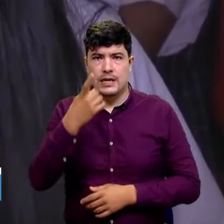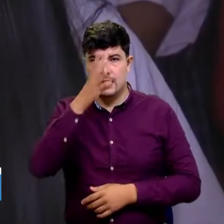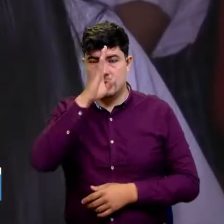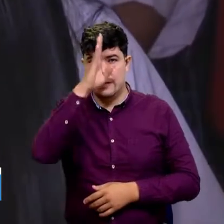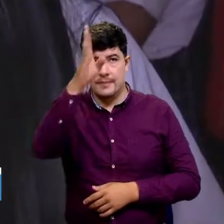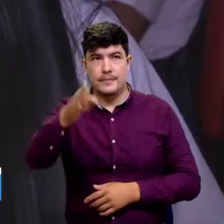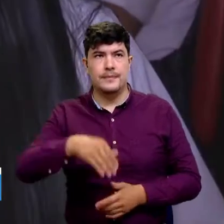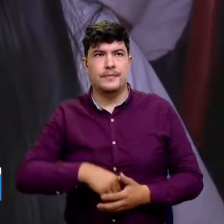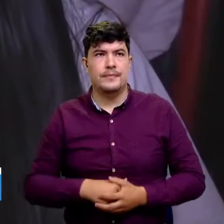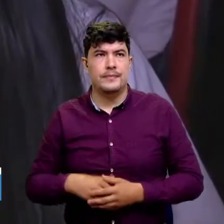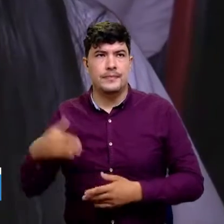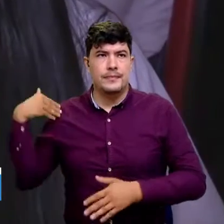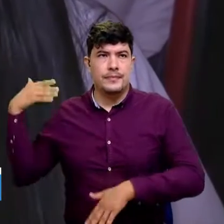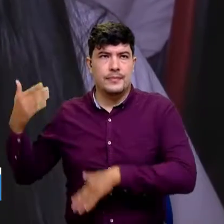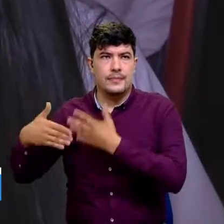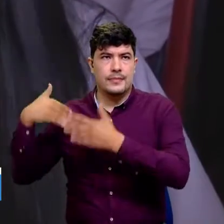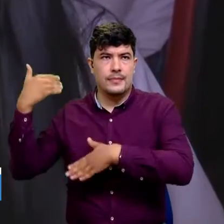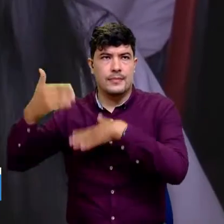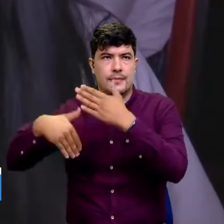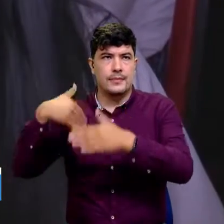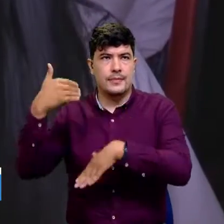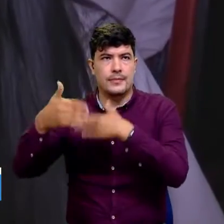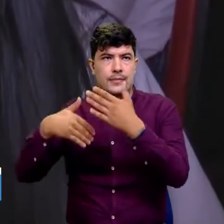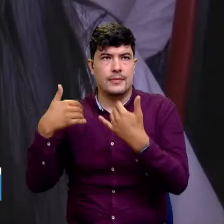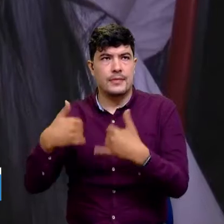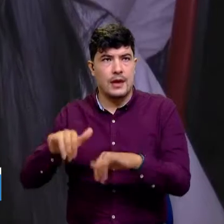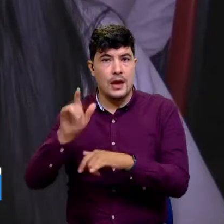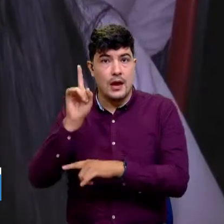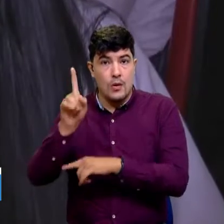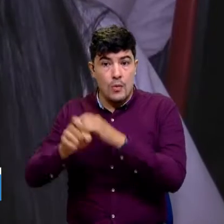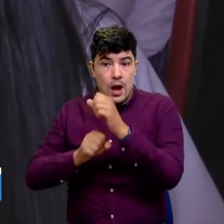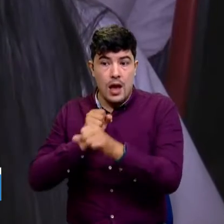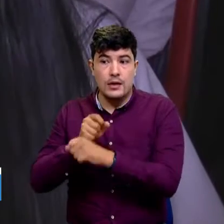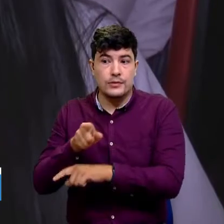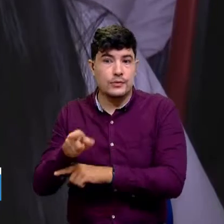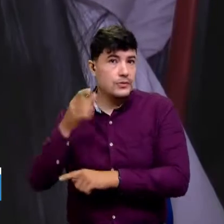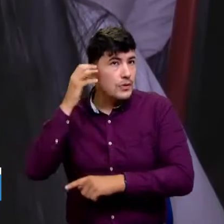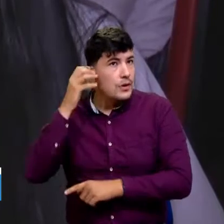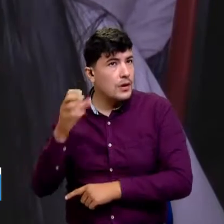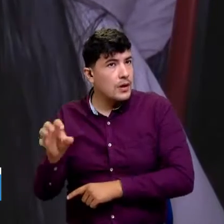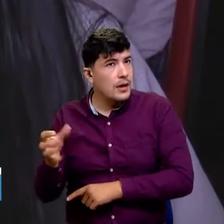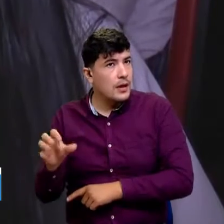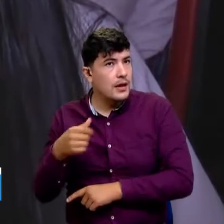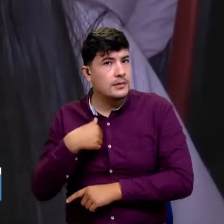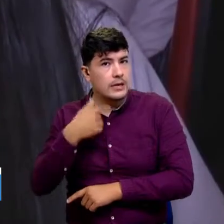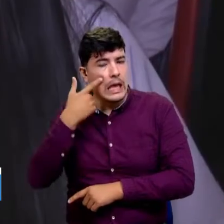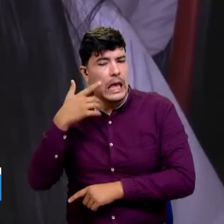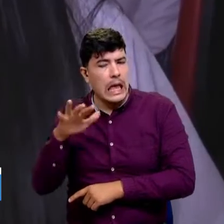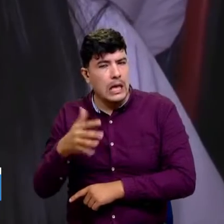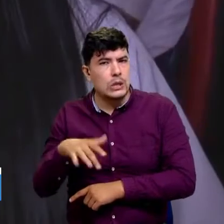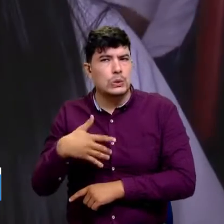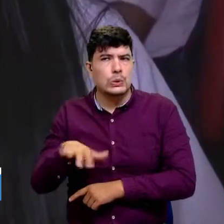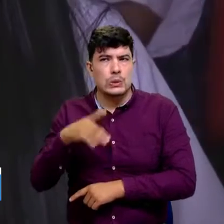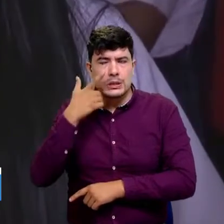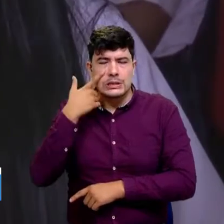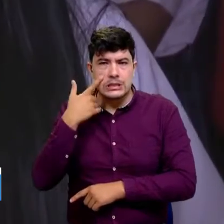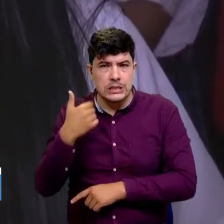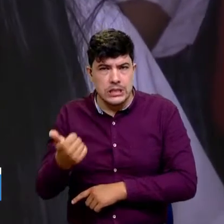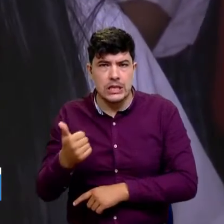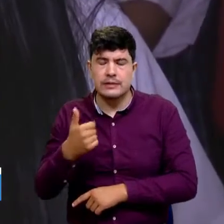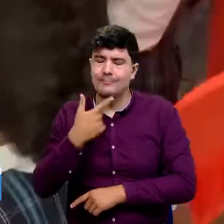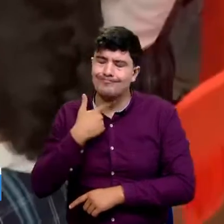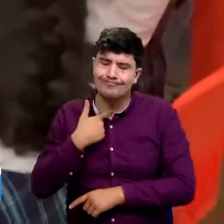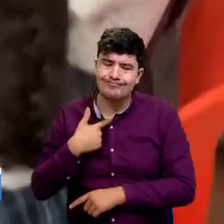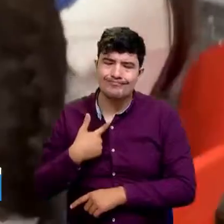pero aquí llevamos un año con esas horas todos me parece muy chévere y me gusta mucho